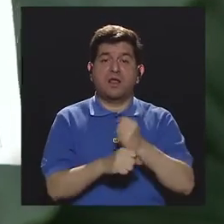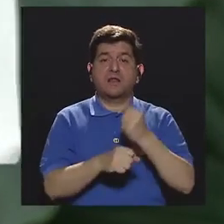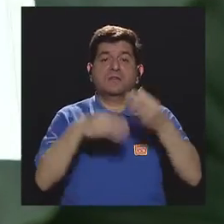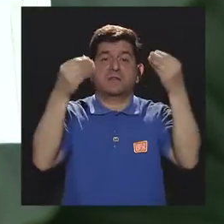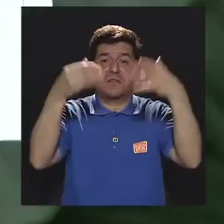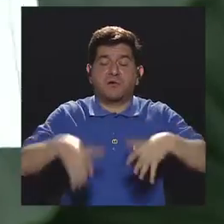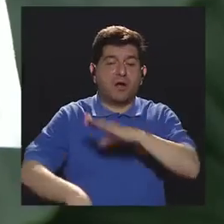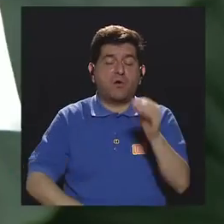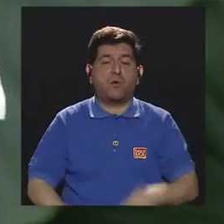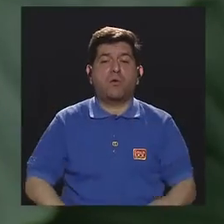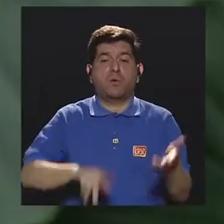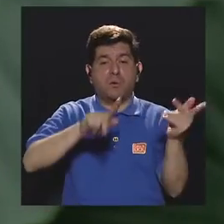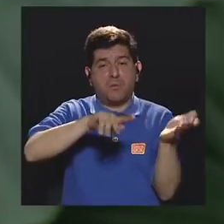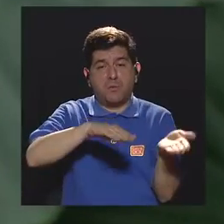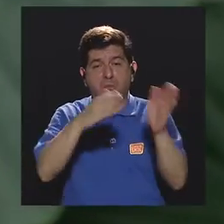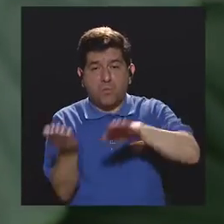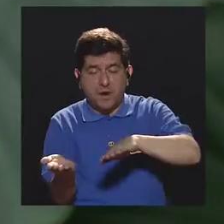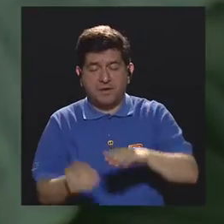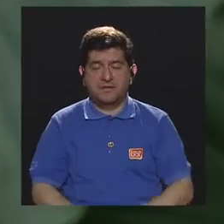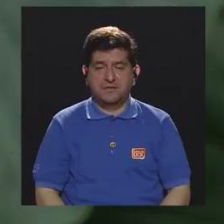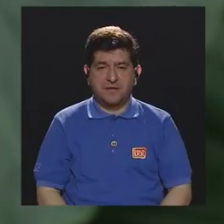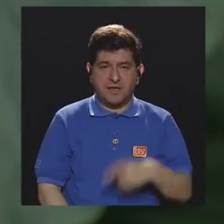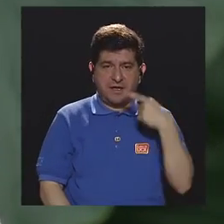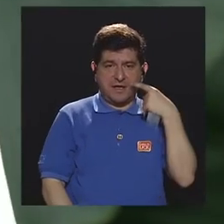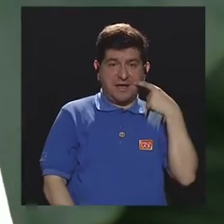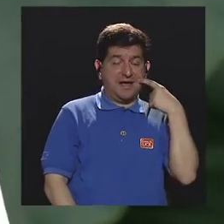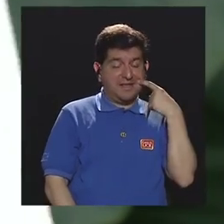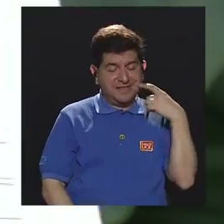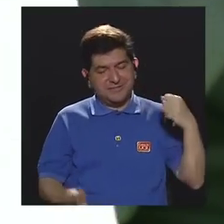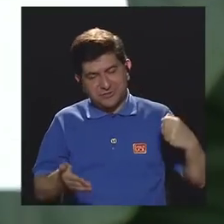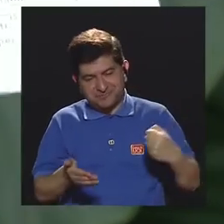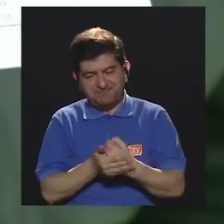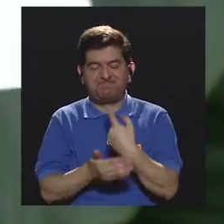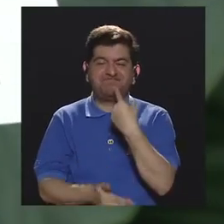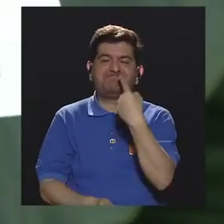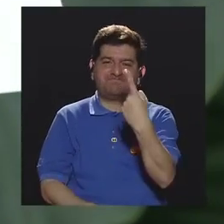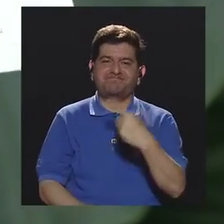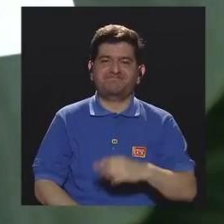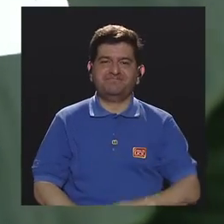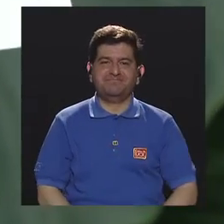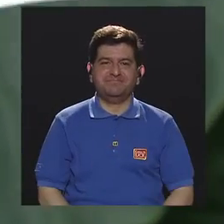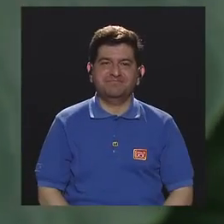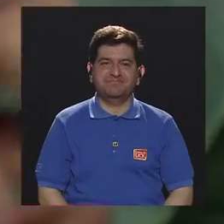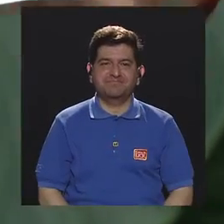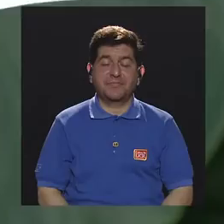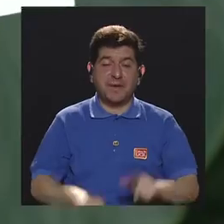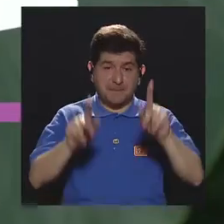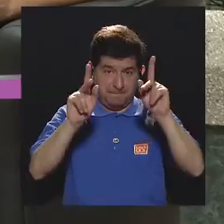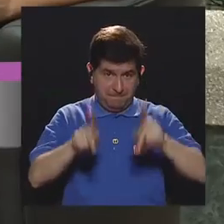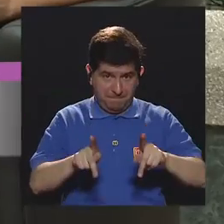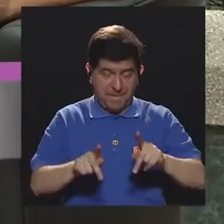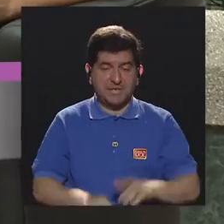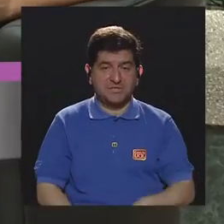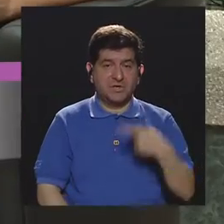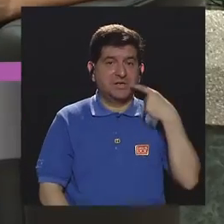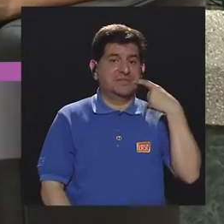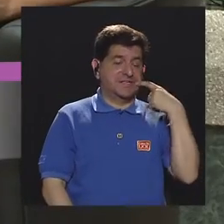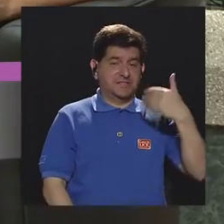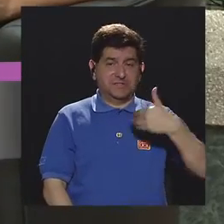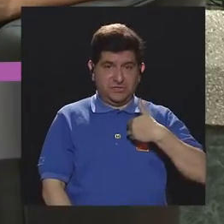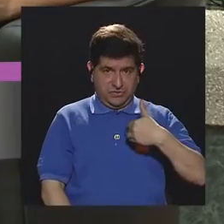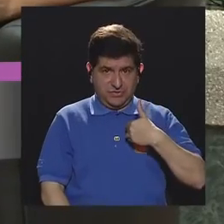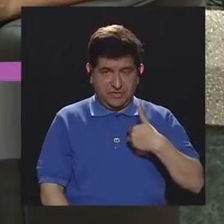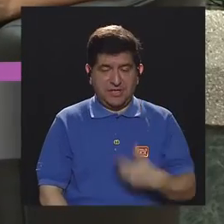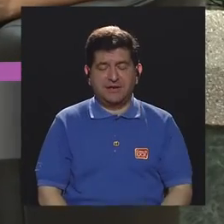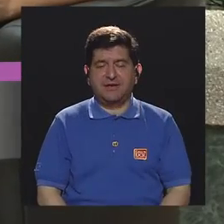trabajo y pérdida de la vida, porque la adicción, y lamentablemente sí tengo que decirlo, aunque las personas con la adicción